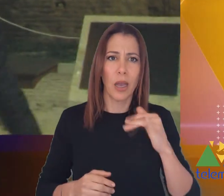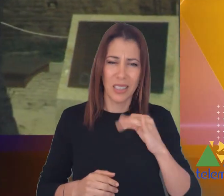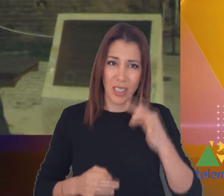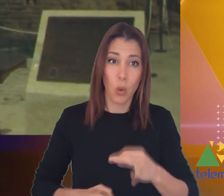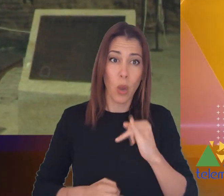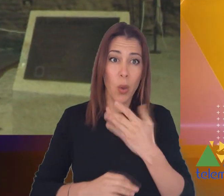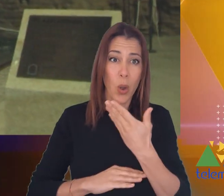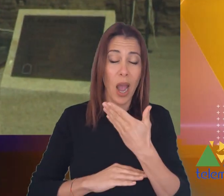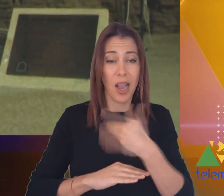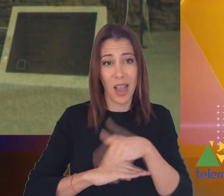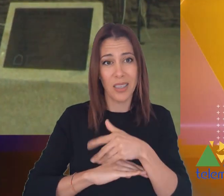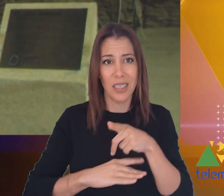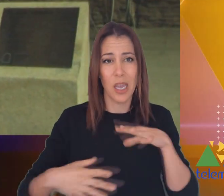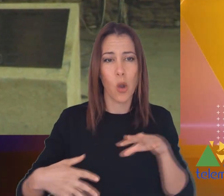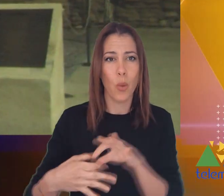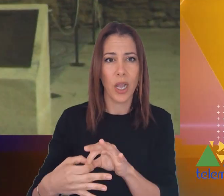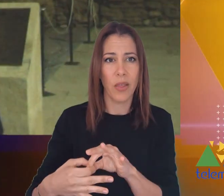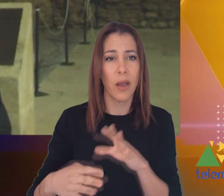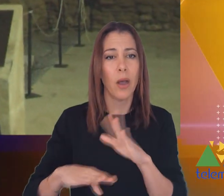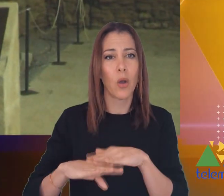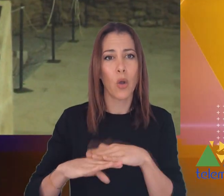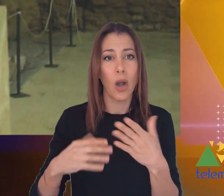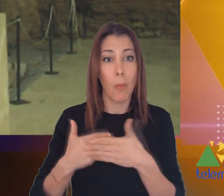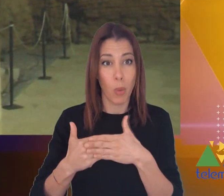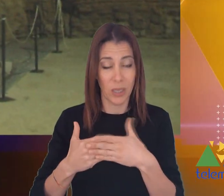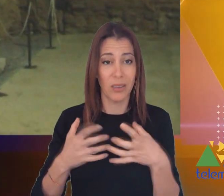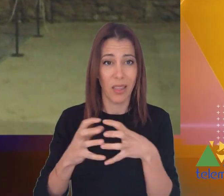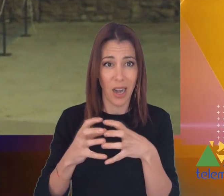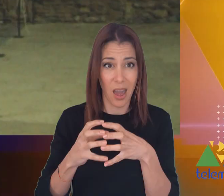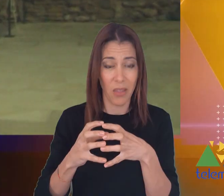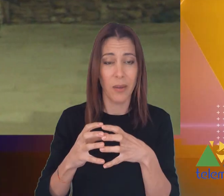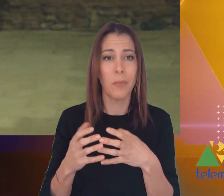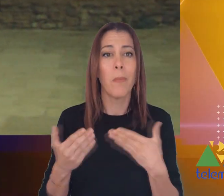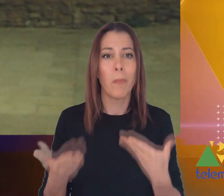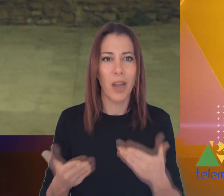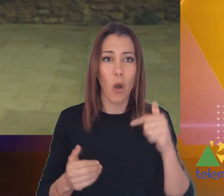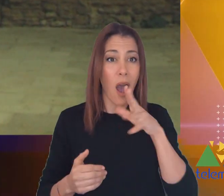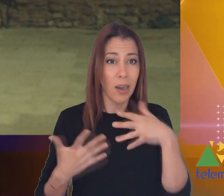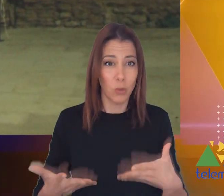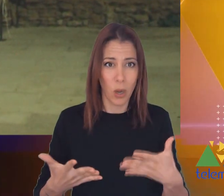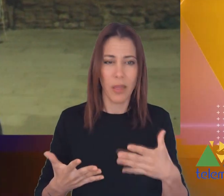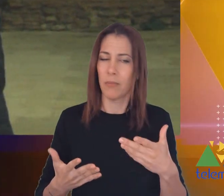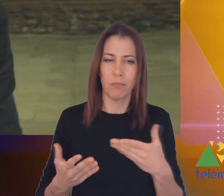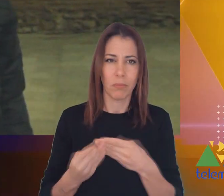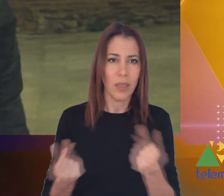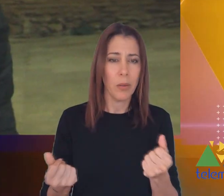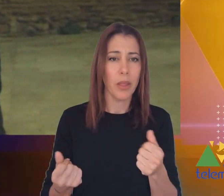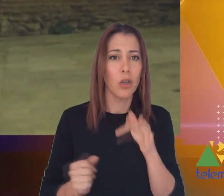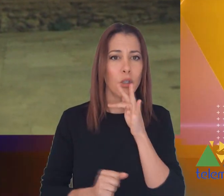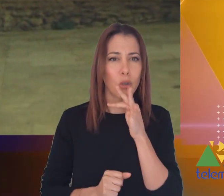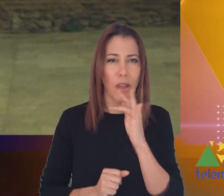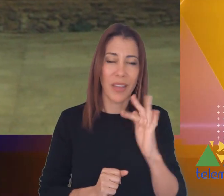calle que comunicaba con la Puerta de Granada, con la calle Puerta de Granada, pero hoy en la actualidad ha desaparecido. Todavía